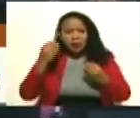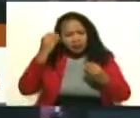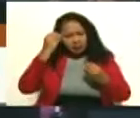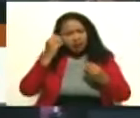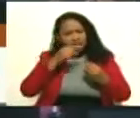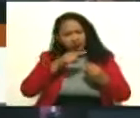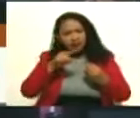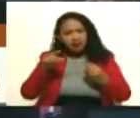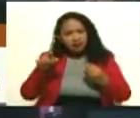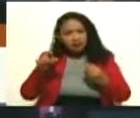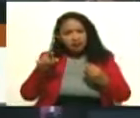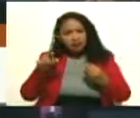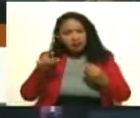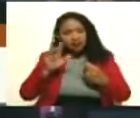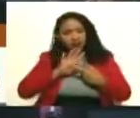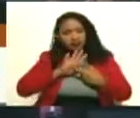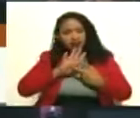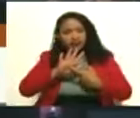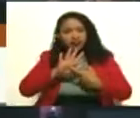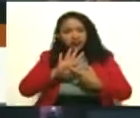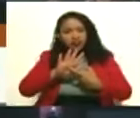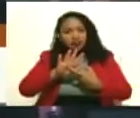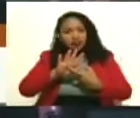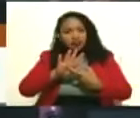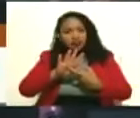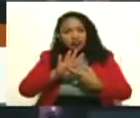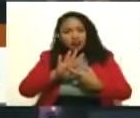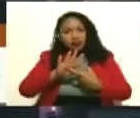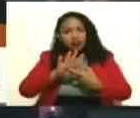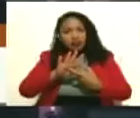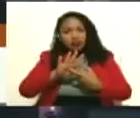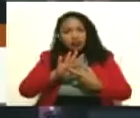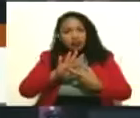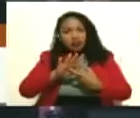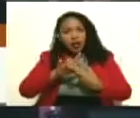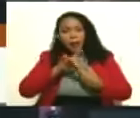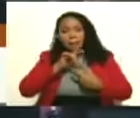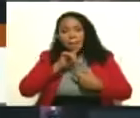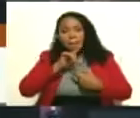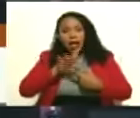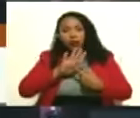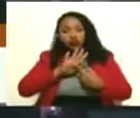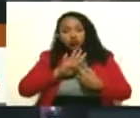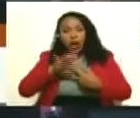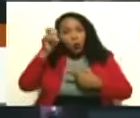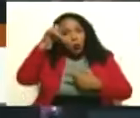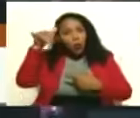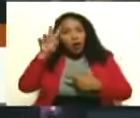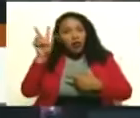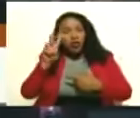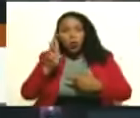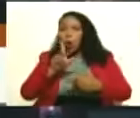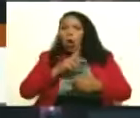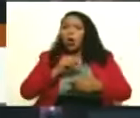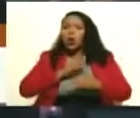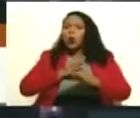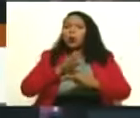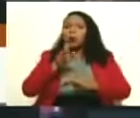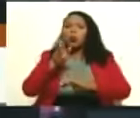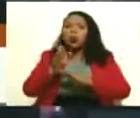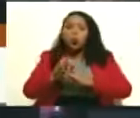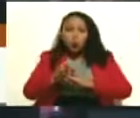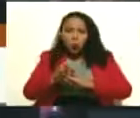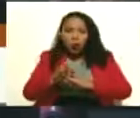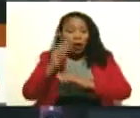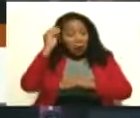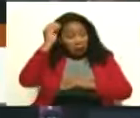ustedes el escenario, el mal escenario, que el pueblo de Venezuela no salga a votar. Imaginemos